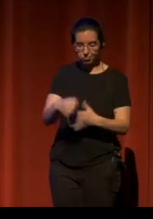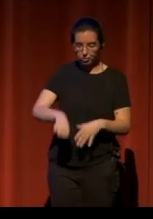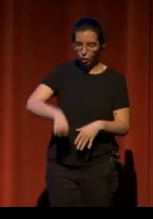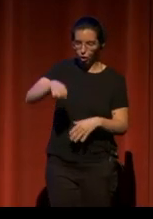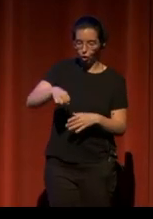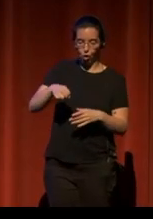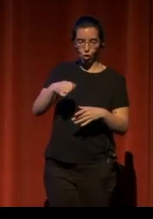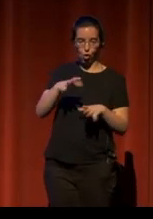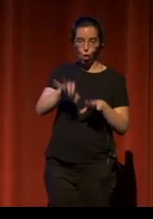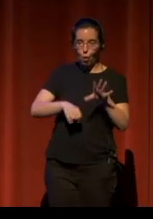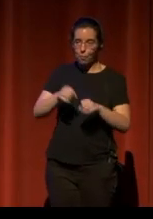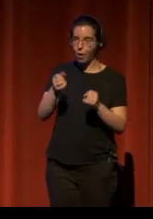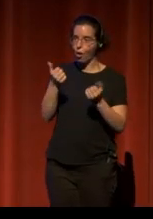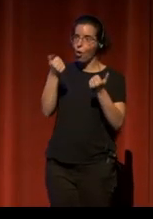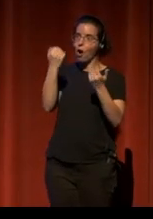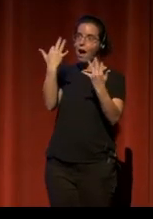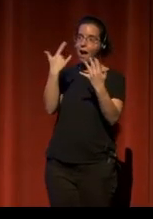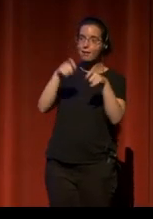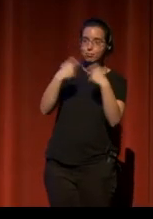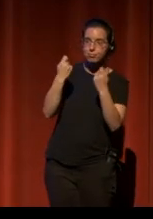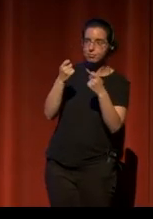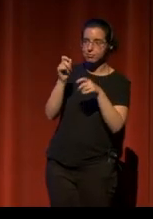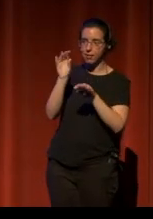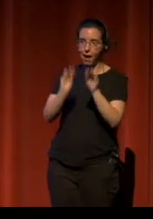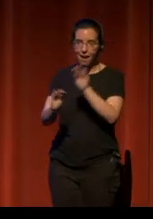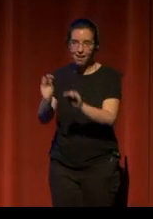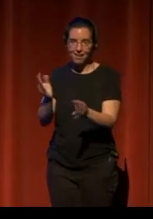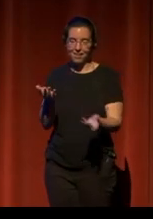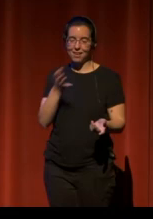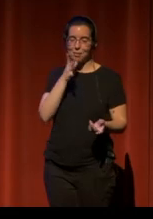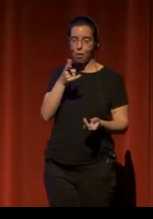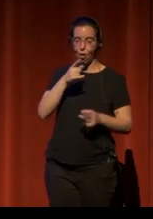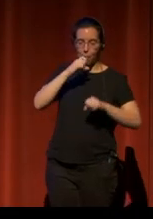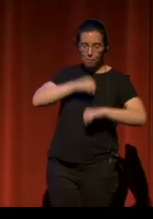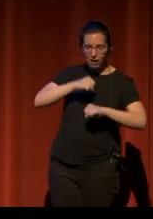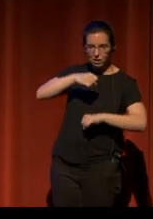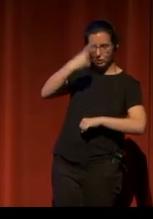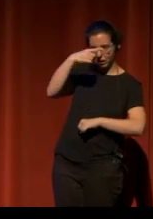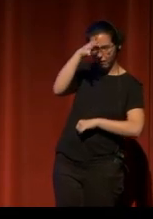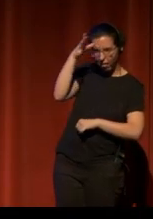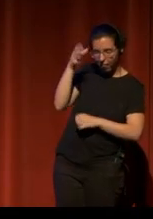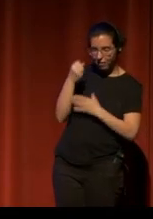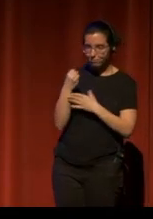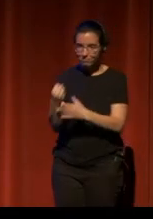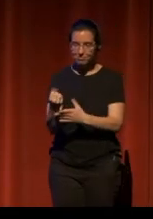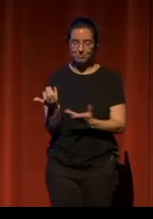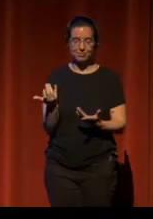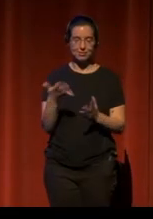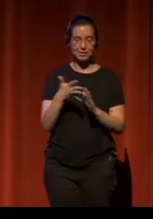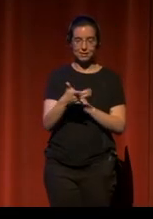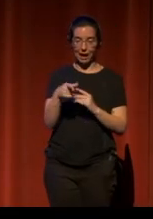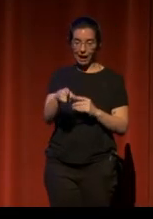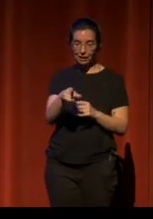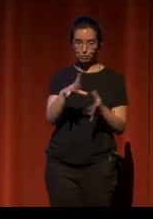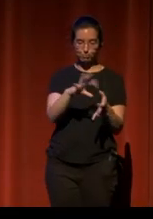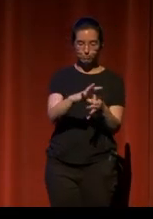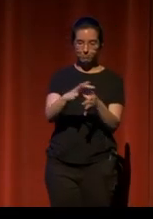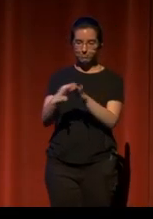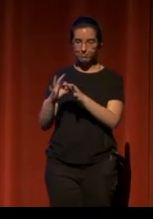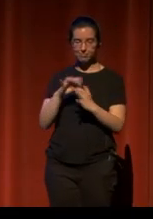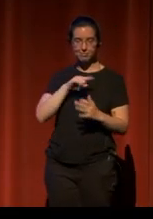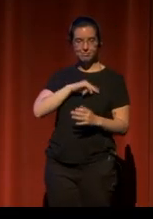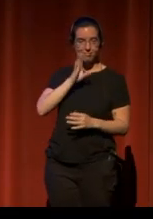te arregla el aire acondicionado porque eses una persona mayor y sabe que está haciendo mucho calor no es lo que marca Esa esa malla de relaciones